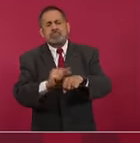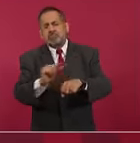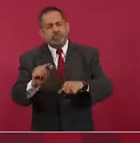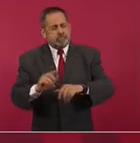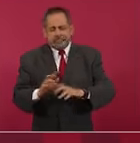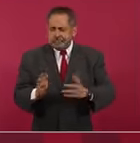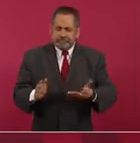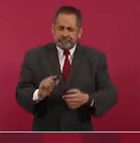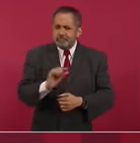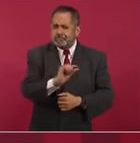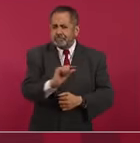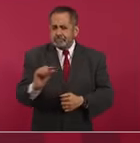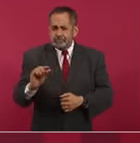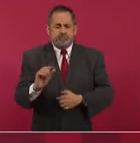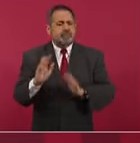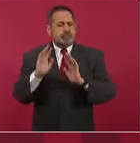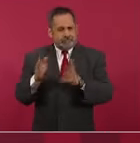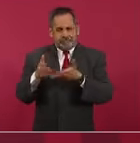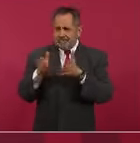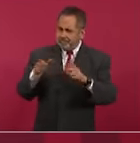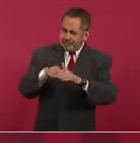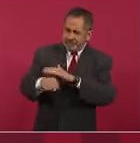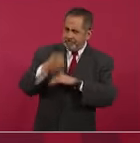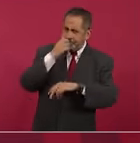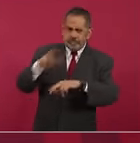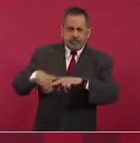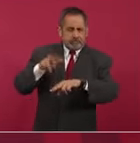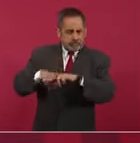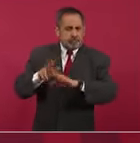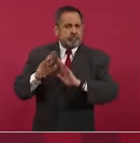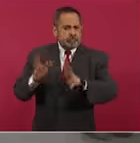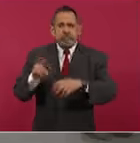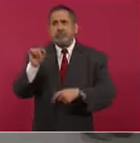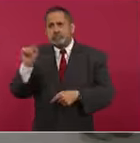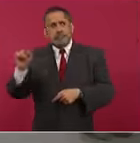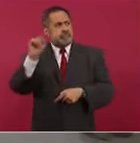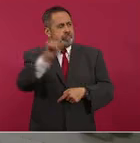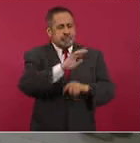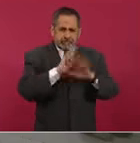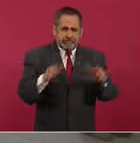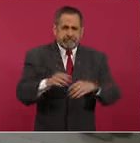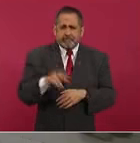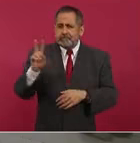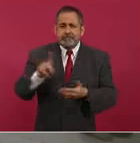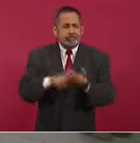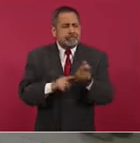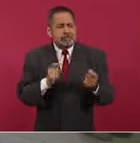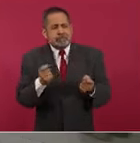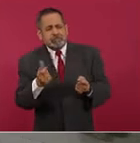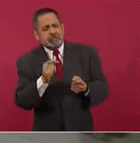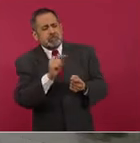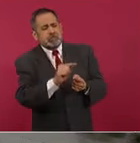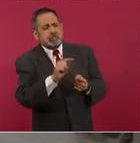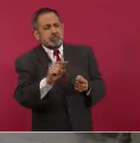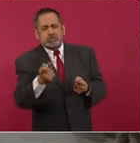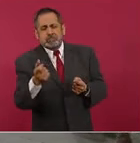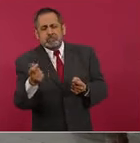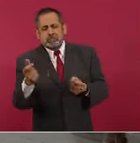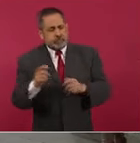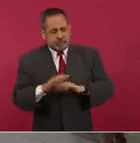ya se puede regresar y ya se está haciendo, ya son muy pocos los casos.